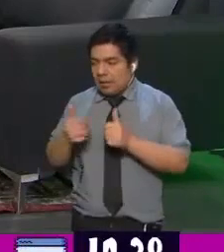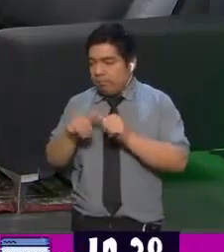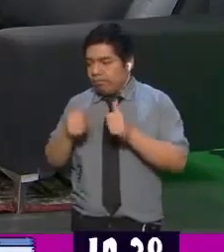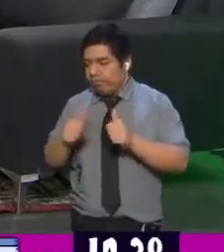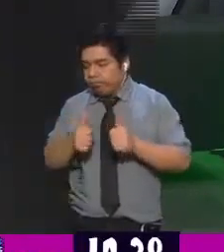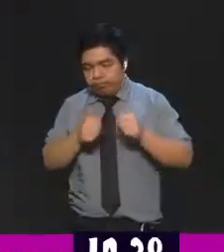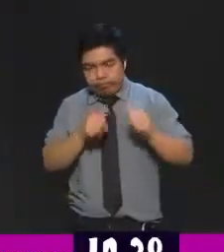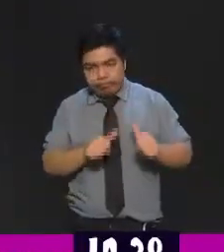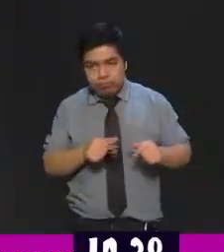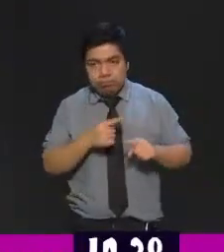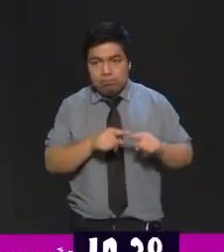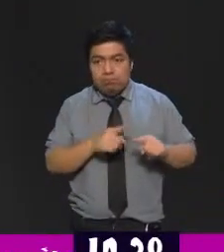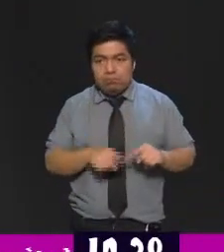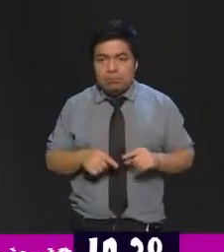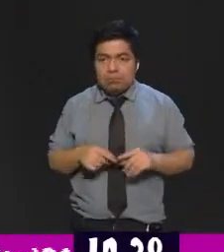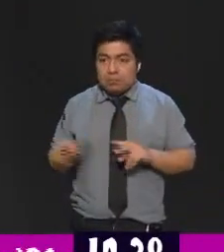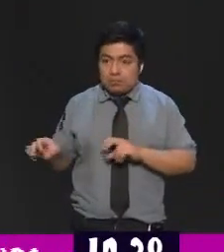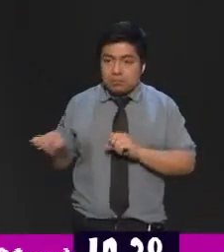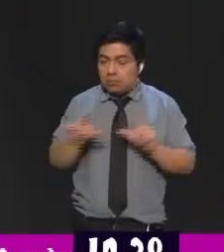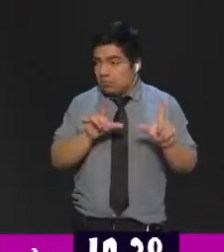el día de hoy. ¡Sole mío!